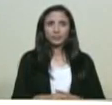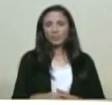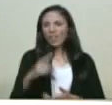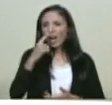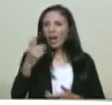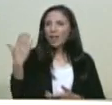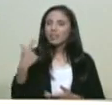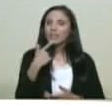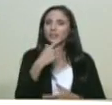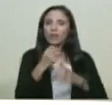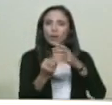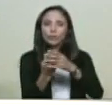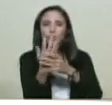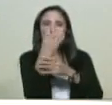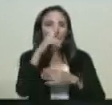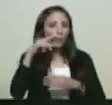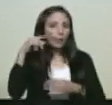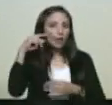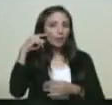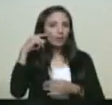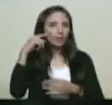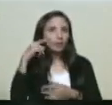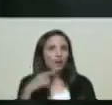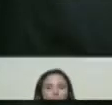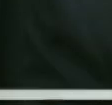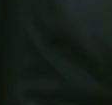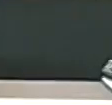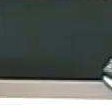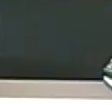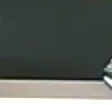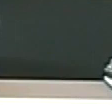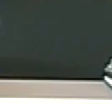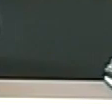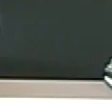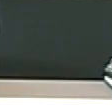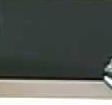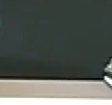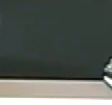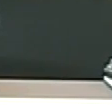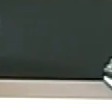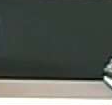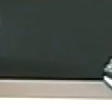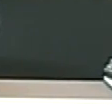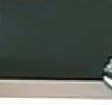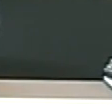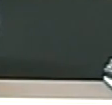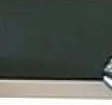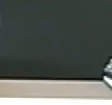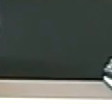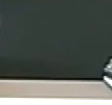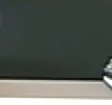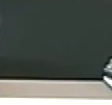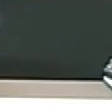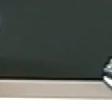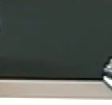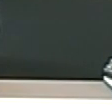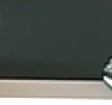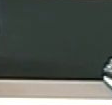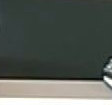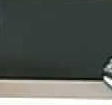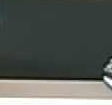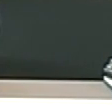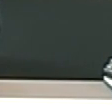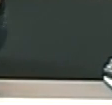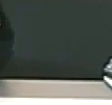época. Dame una orquídea ahí. ¿Cuánto cuesta eso? Cinco tablas. No sacaba su billete de